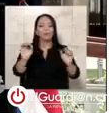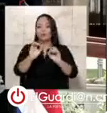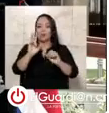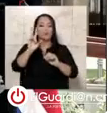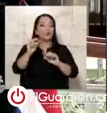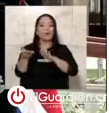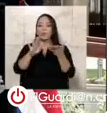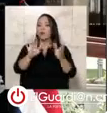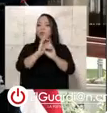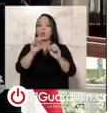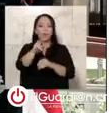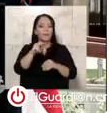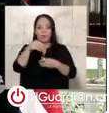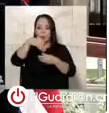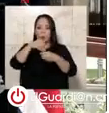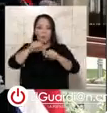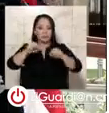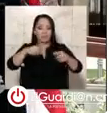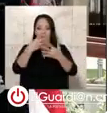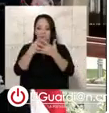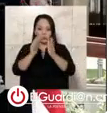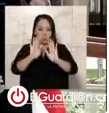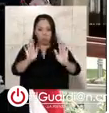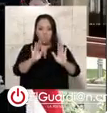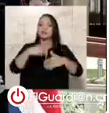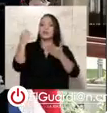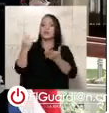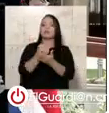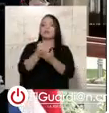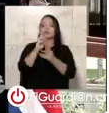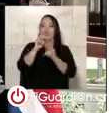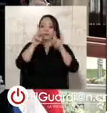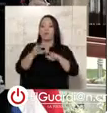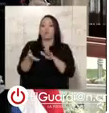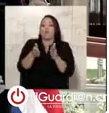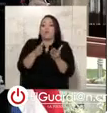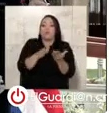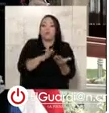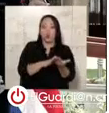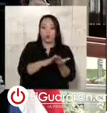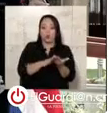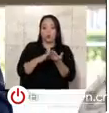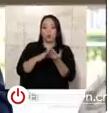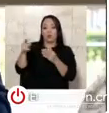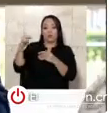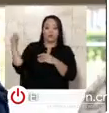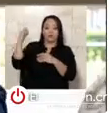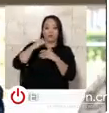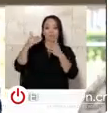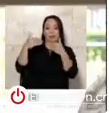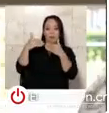del sistema penitenciario, que lamentamos el fallecimiento de un compañero que venía de viaje de Panamá, le